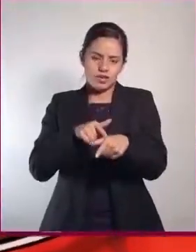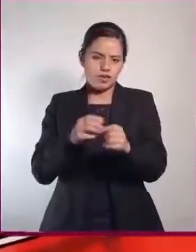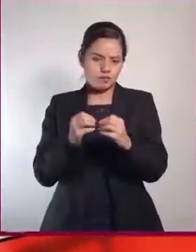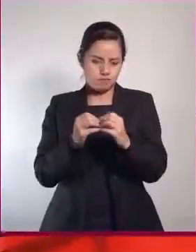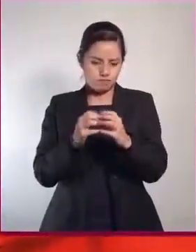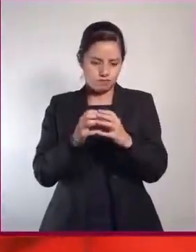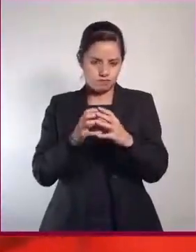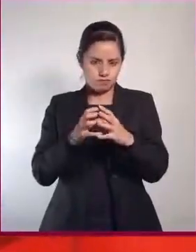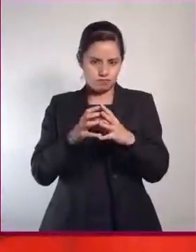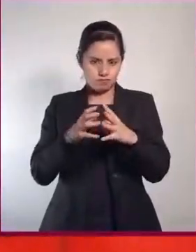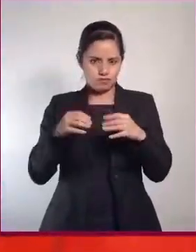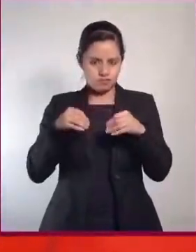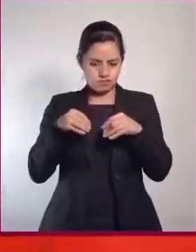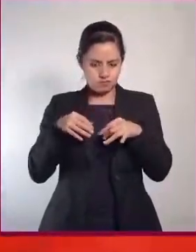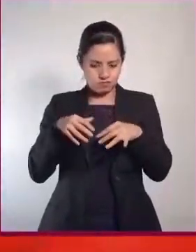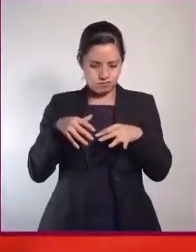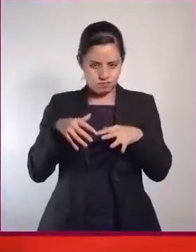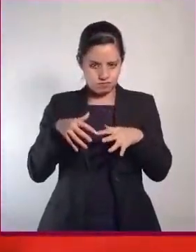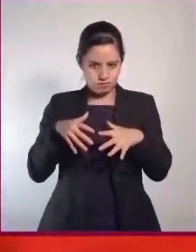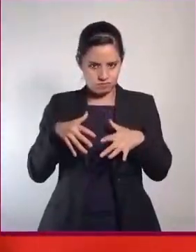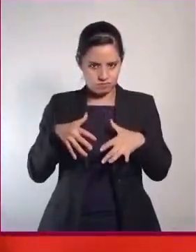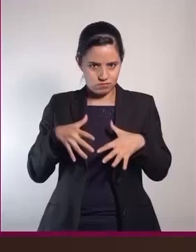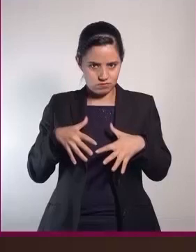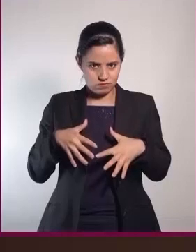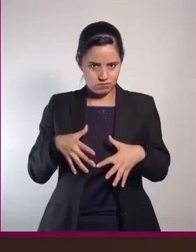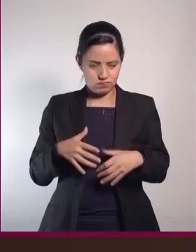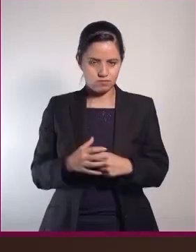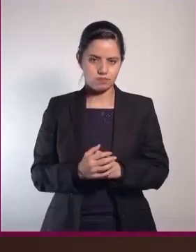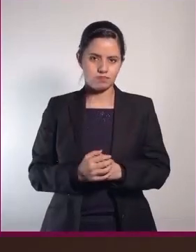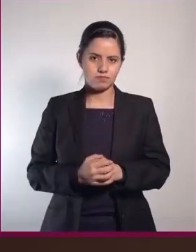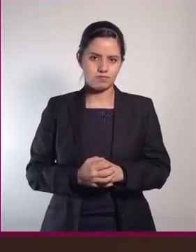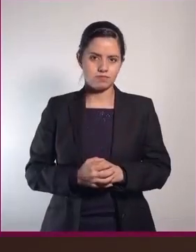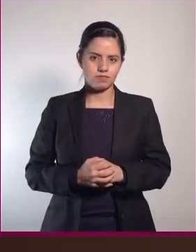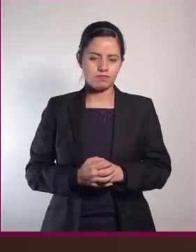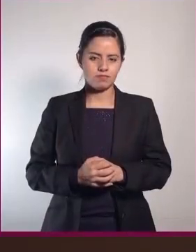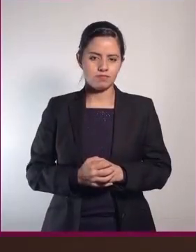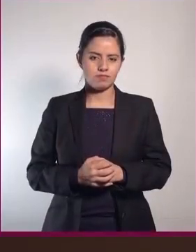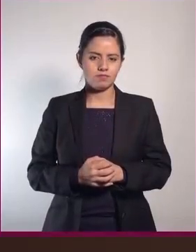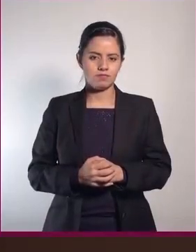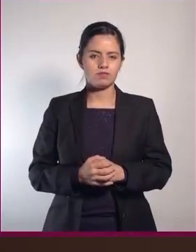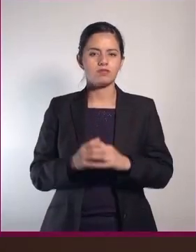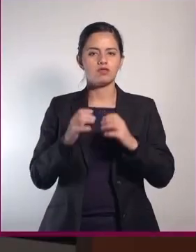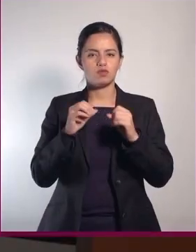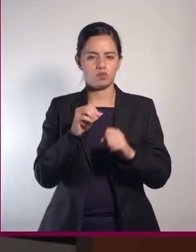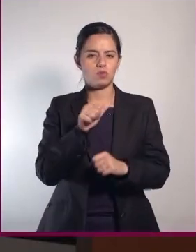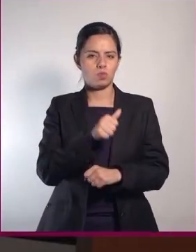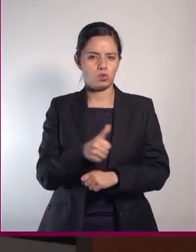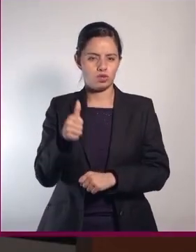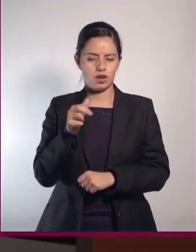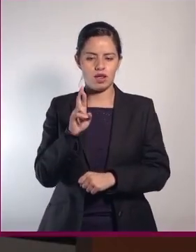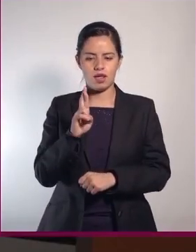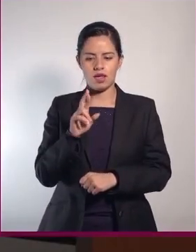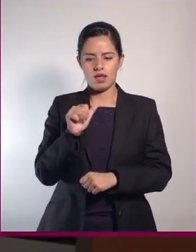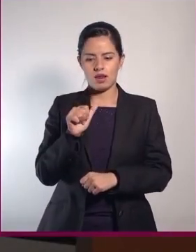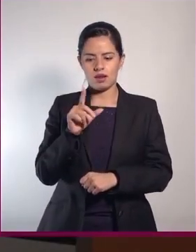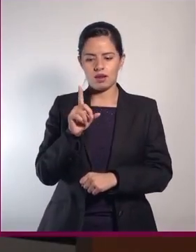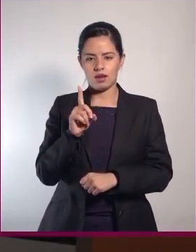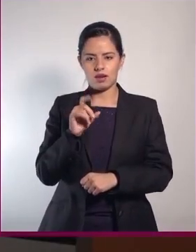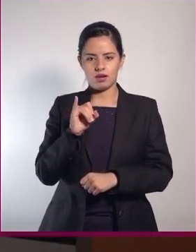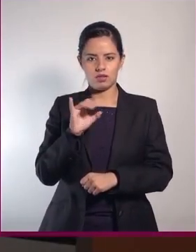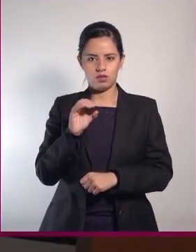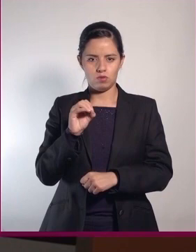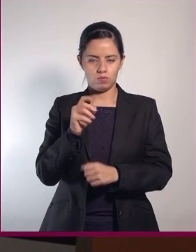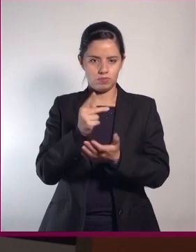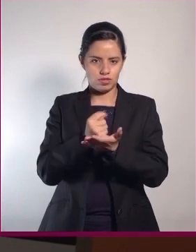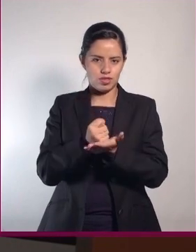normal, a la velocidad que el tumor tiene programada. Doctor, ¿qué es la radioterapia? Es un sistema en el